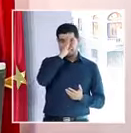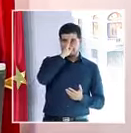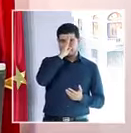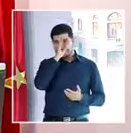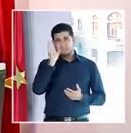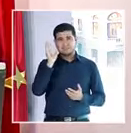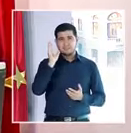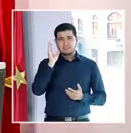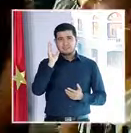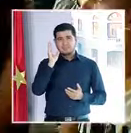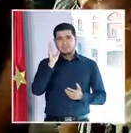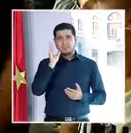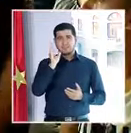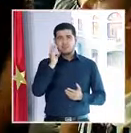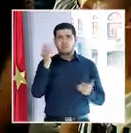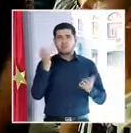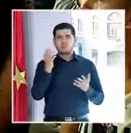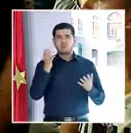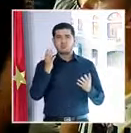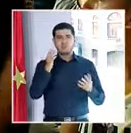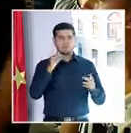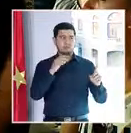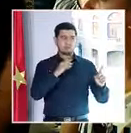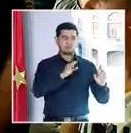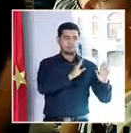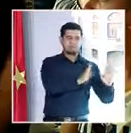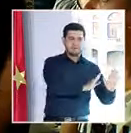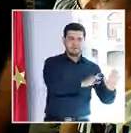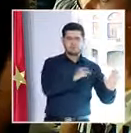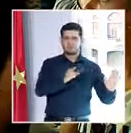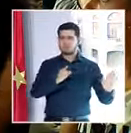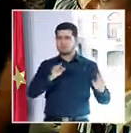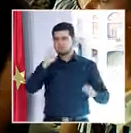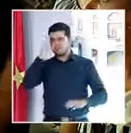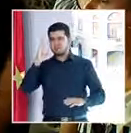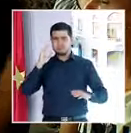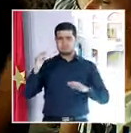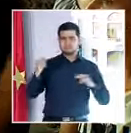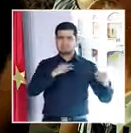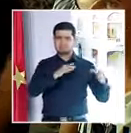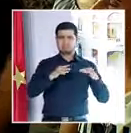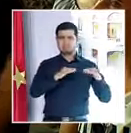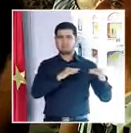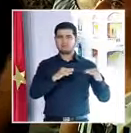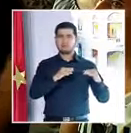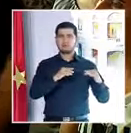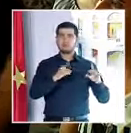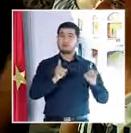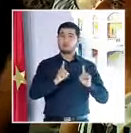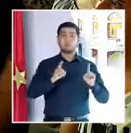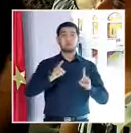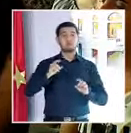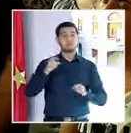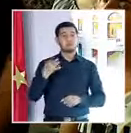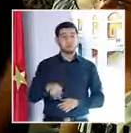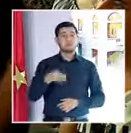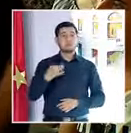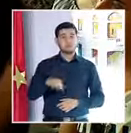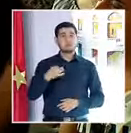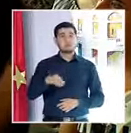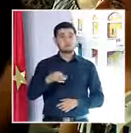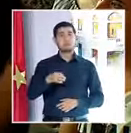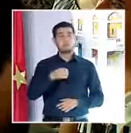unos y de otros parecían irreconciliables. Y ese llamado permanente a que entendiéramos que